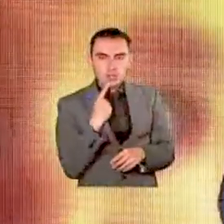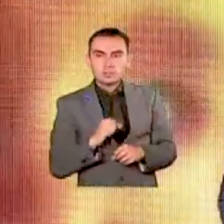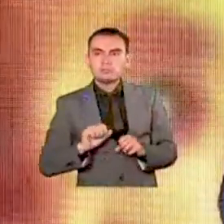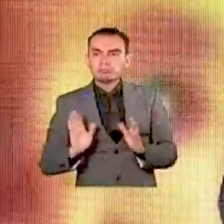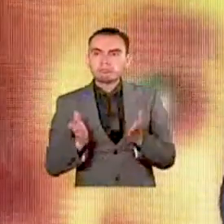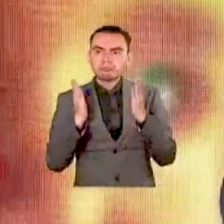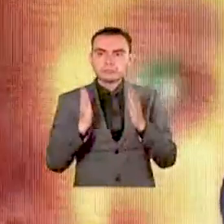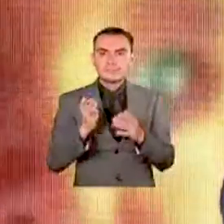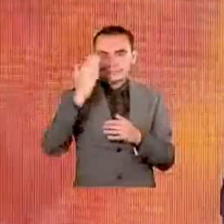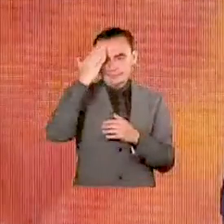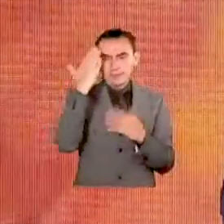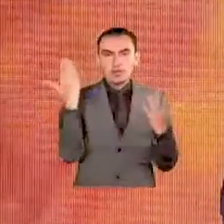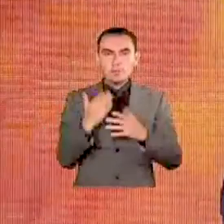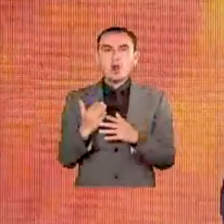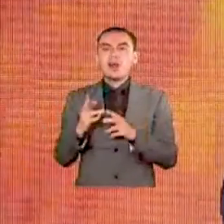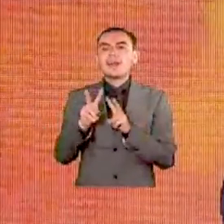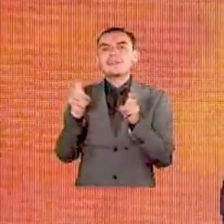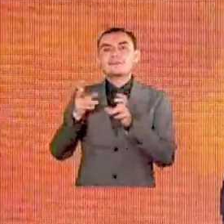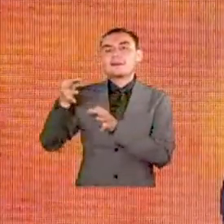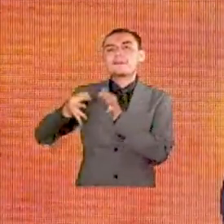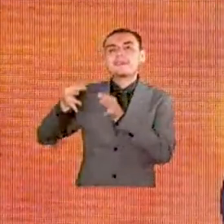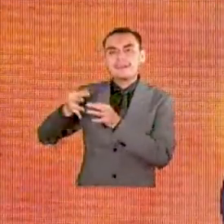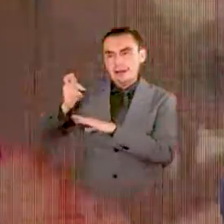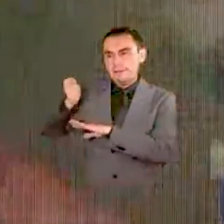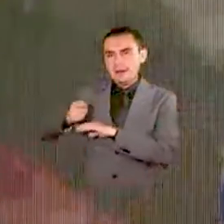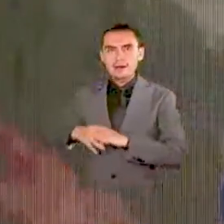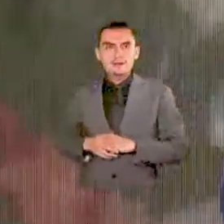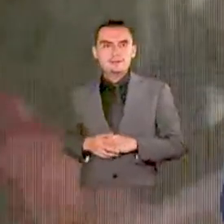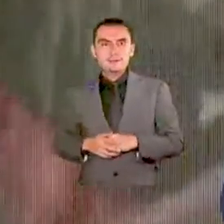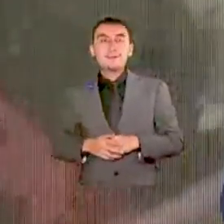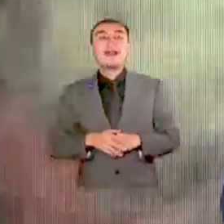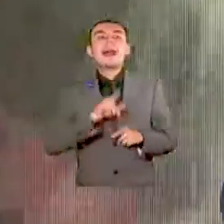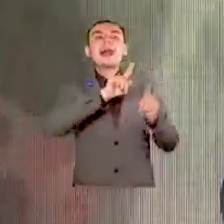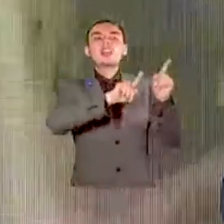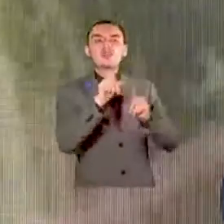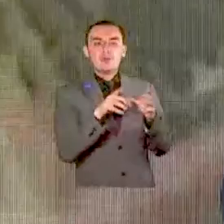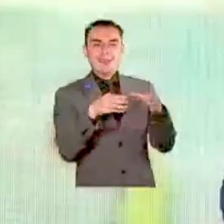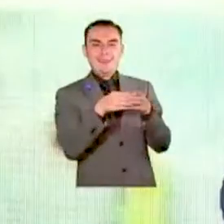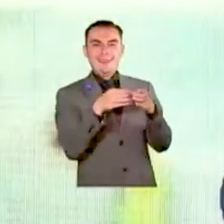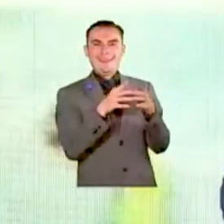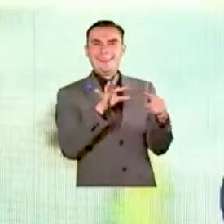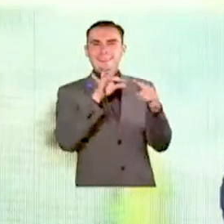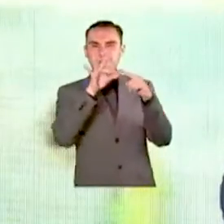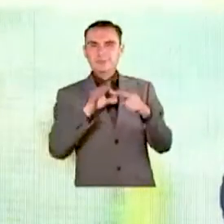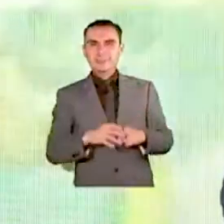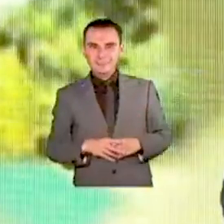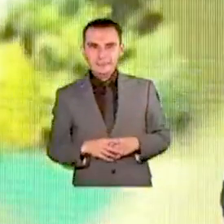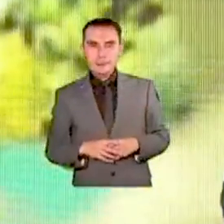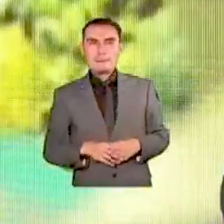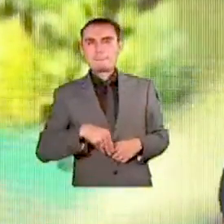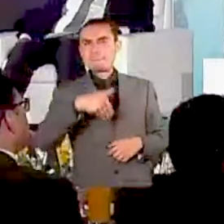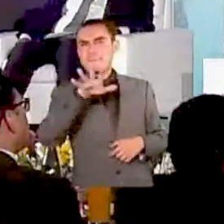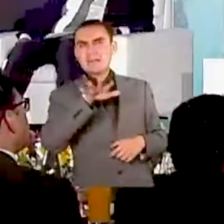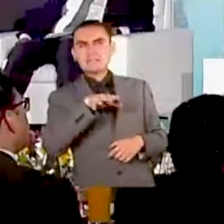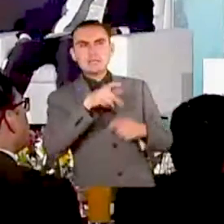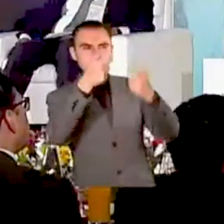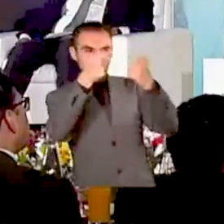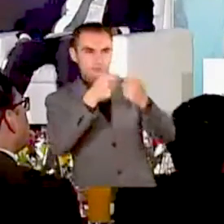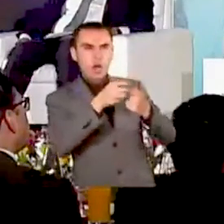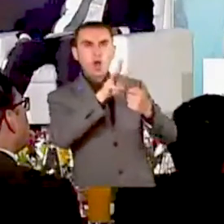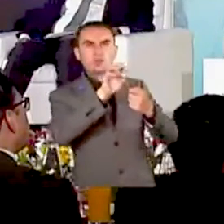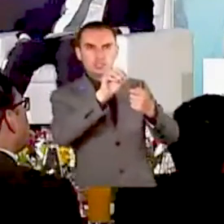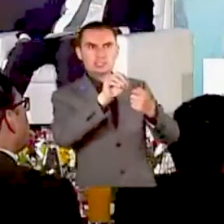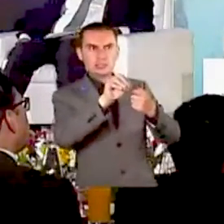Ministerio Público en Asuntos Penales, todo lo que tiene que ver con las agencias especiales, más de 80 agencias especiales en los casos